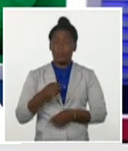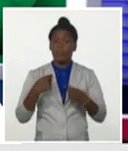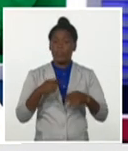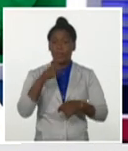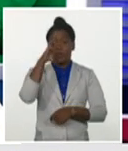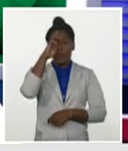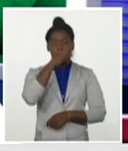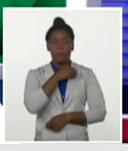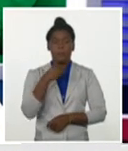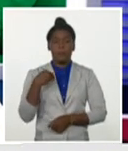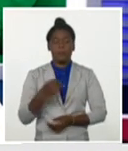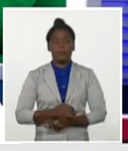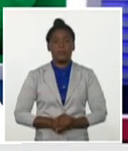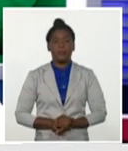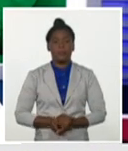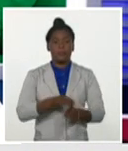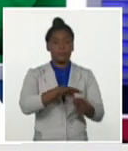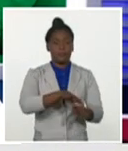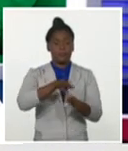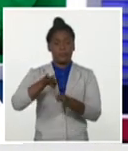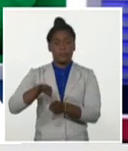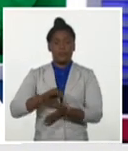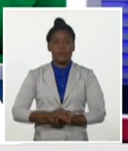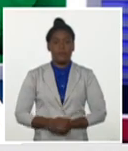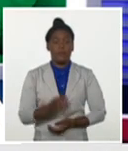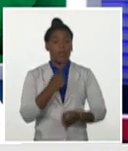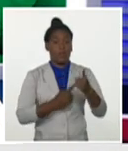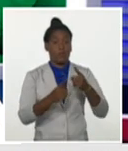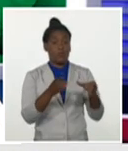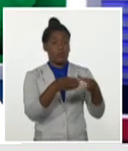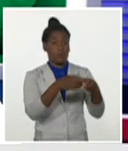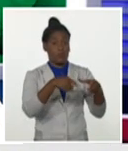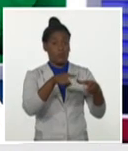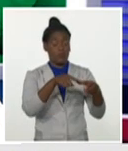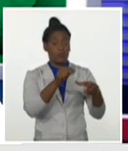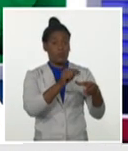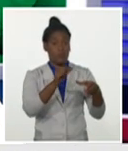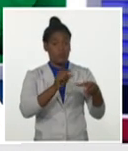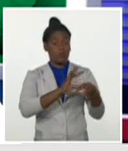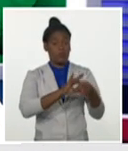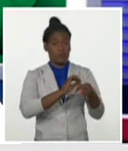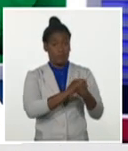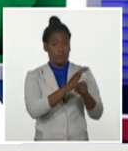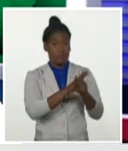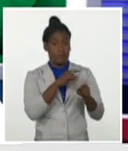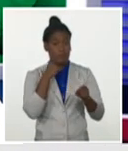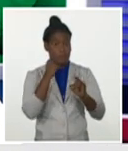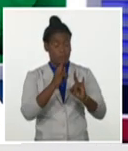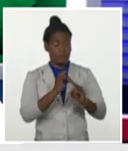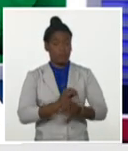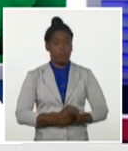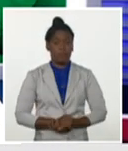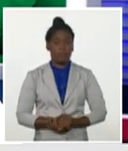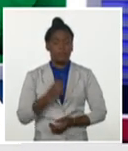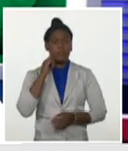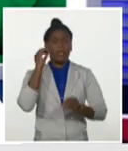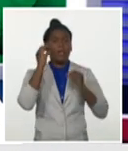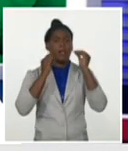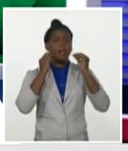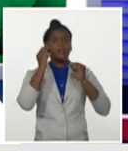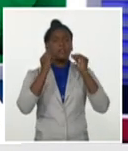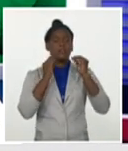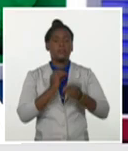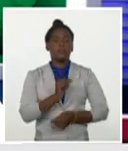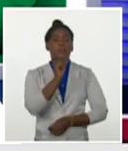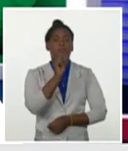el comportamiento de algunos casos que cuando la persona comienza